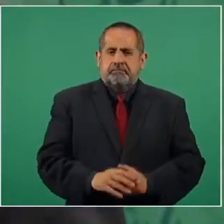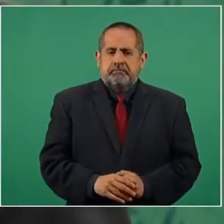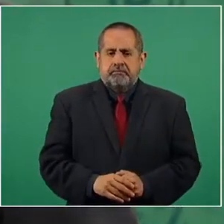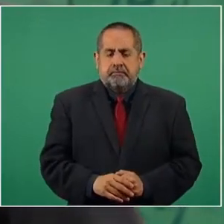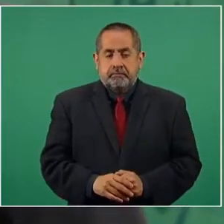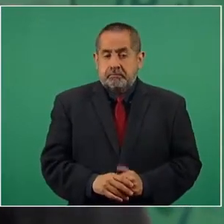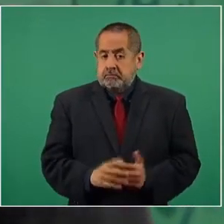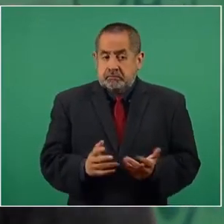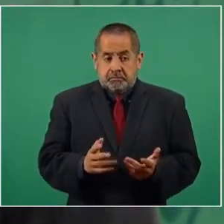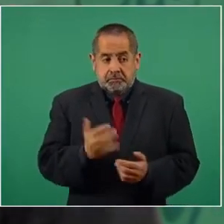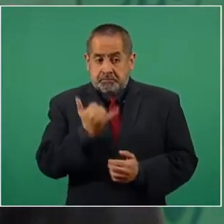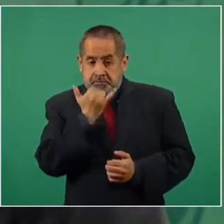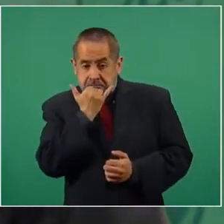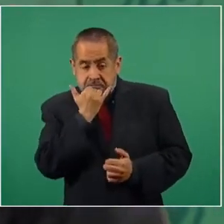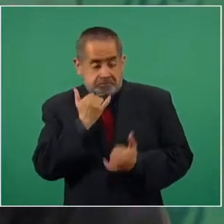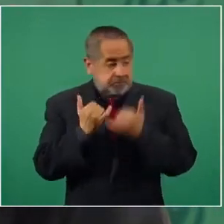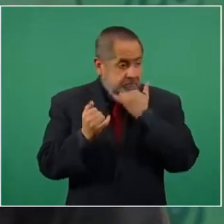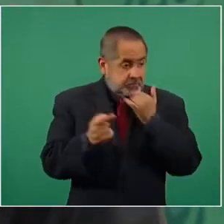Si no,